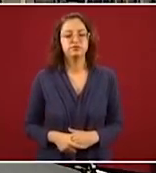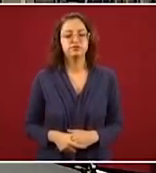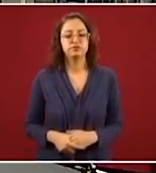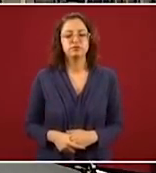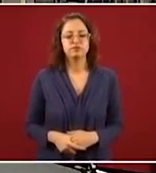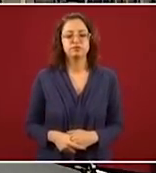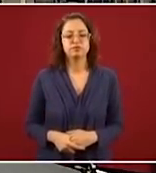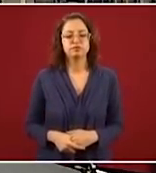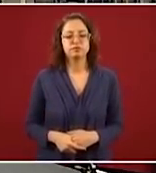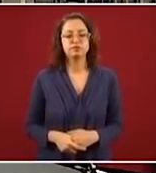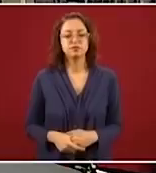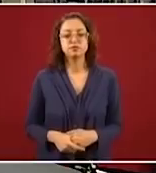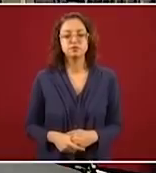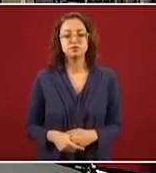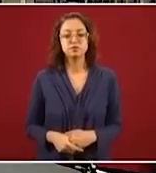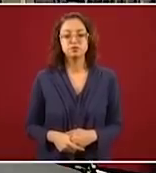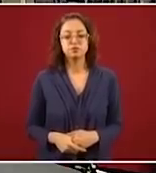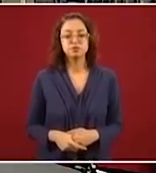ojalá esté